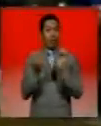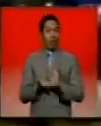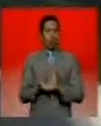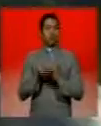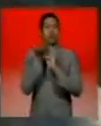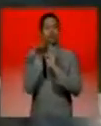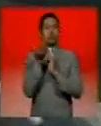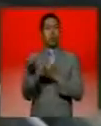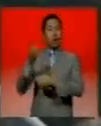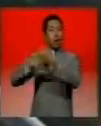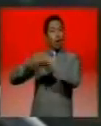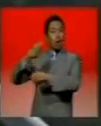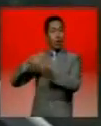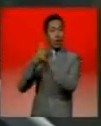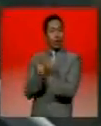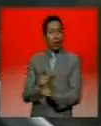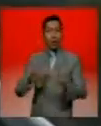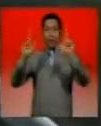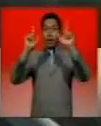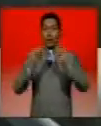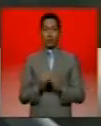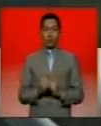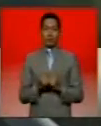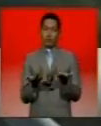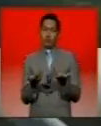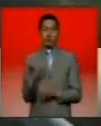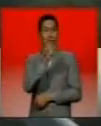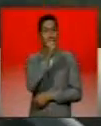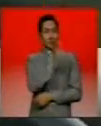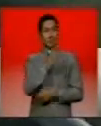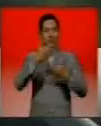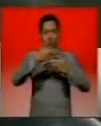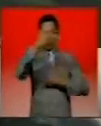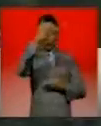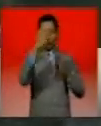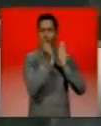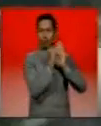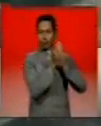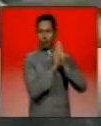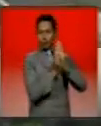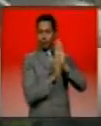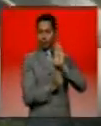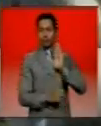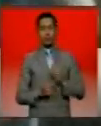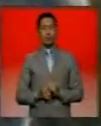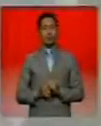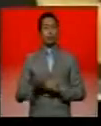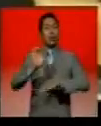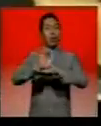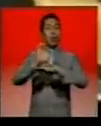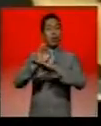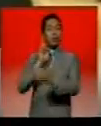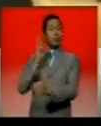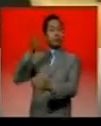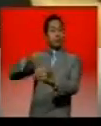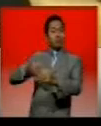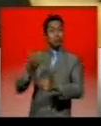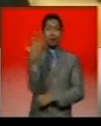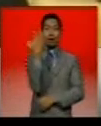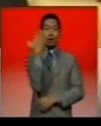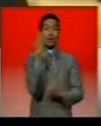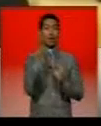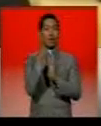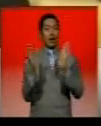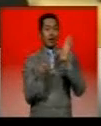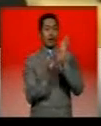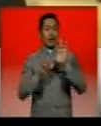libre mercado están lejos de desaparecer. Ecuador toma parte de la celebración el viernes 15 de abril a las 15 horas, hora de Italia,